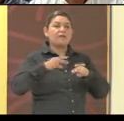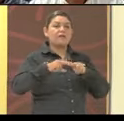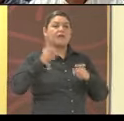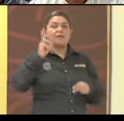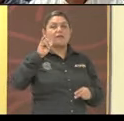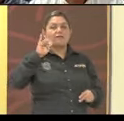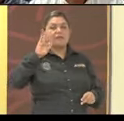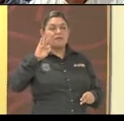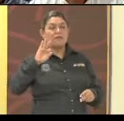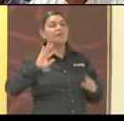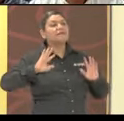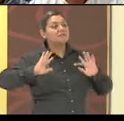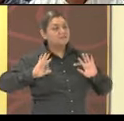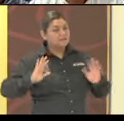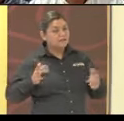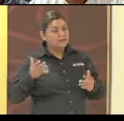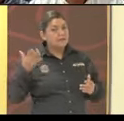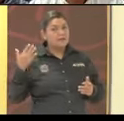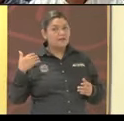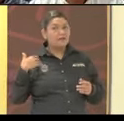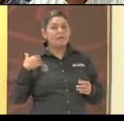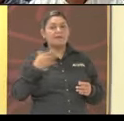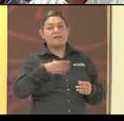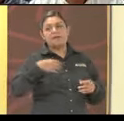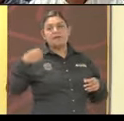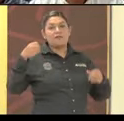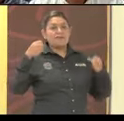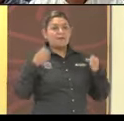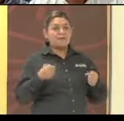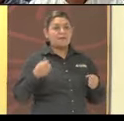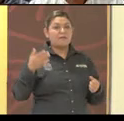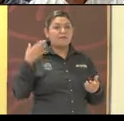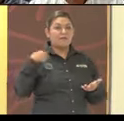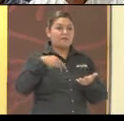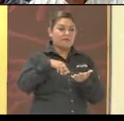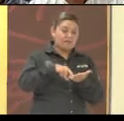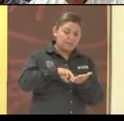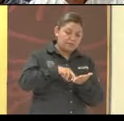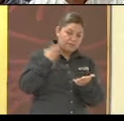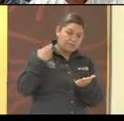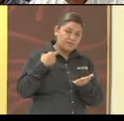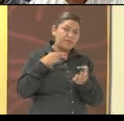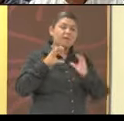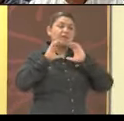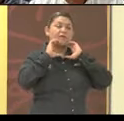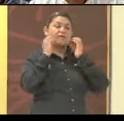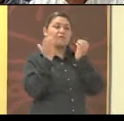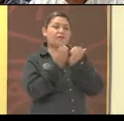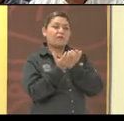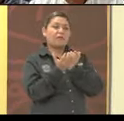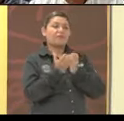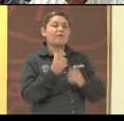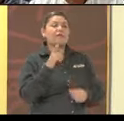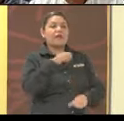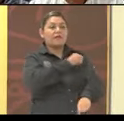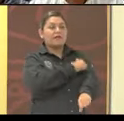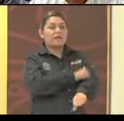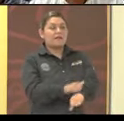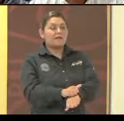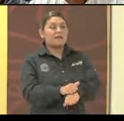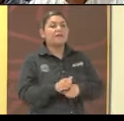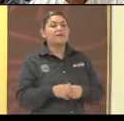DIF ya me comprometí, Rosy, que firmar un convenio con el Club Rotario Altamira